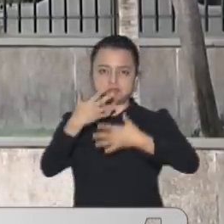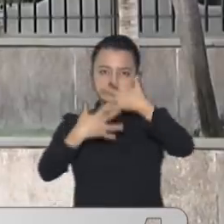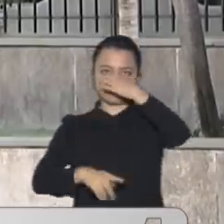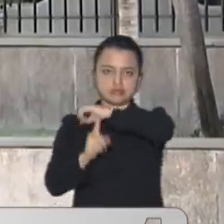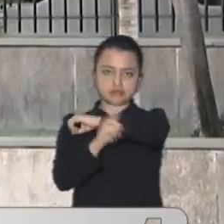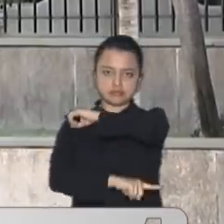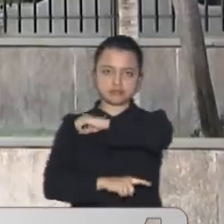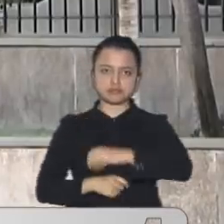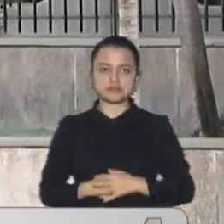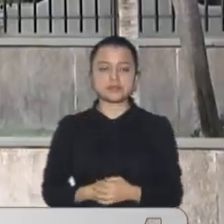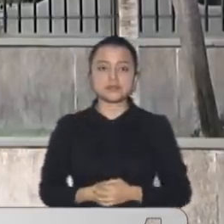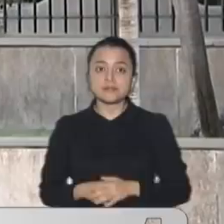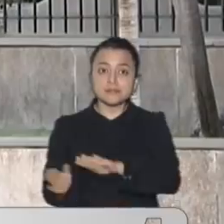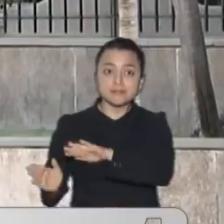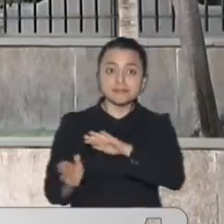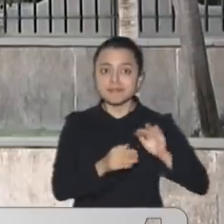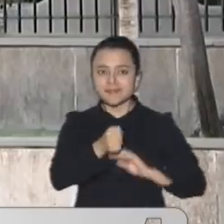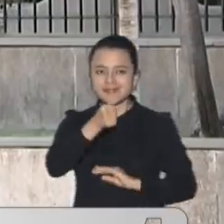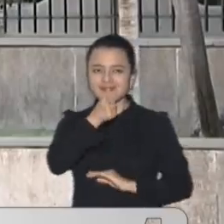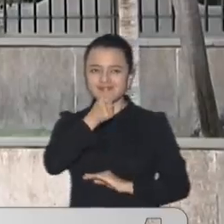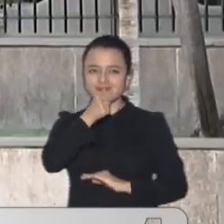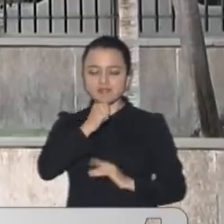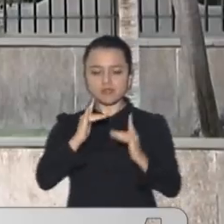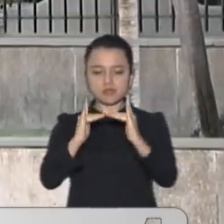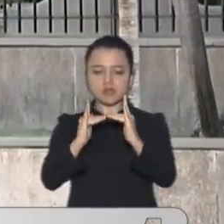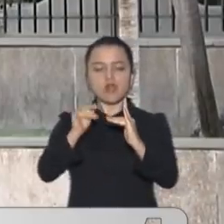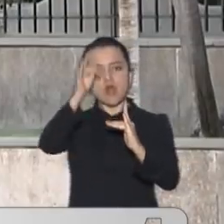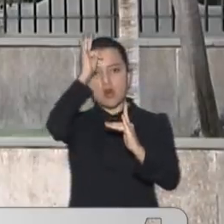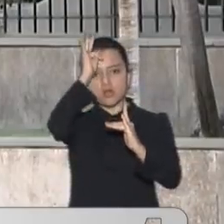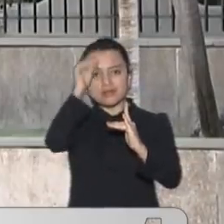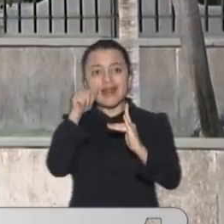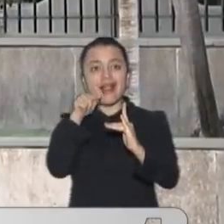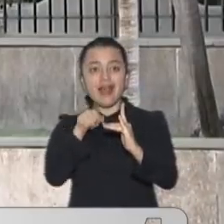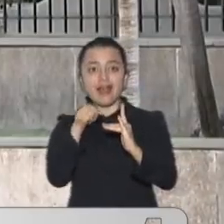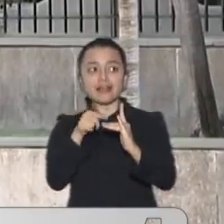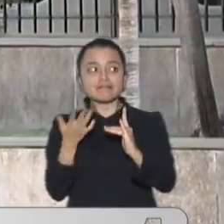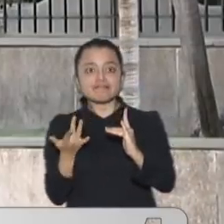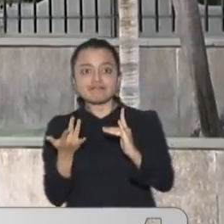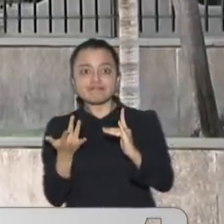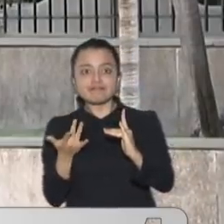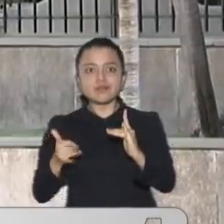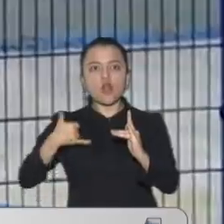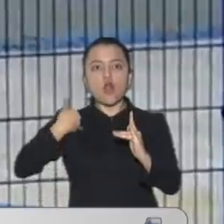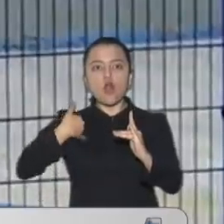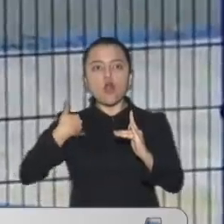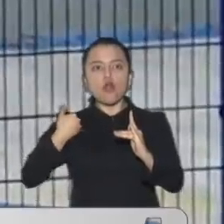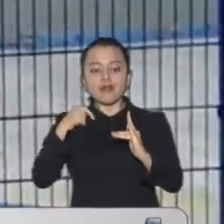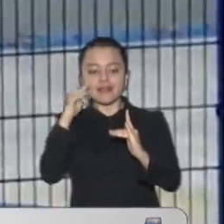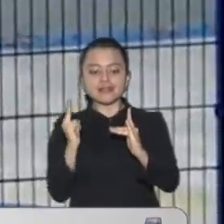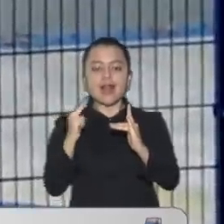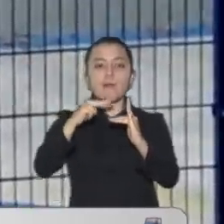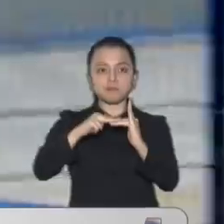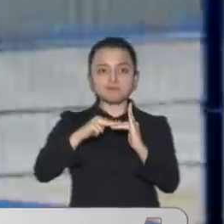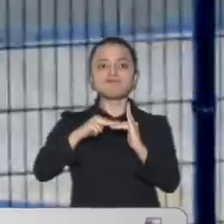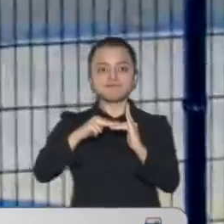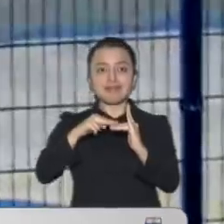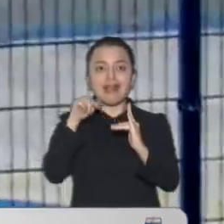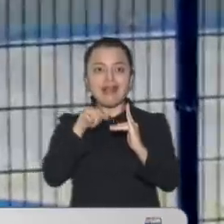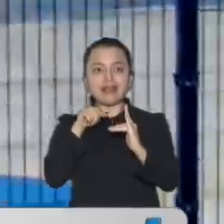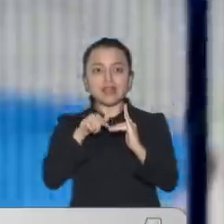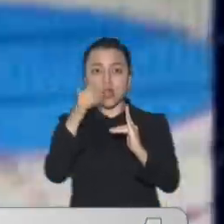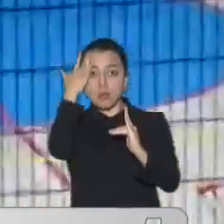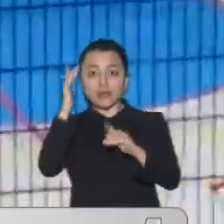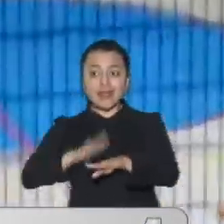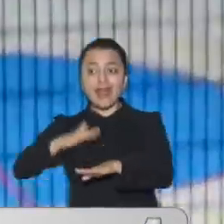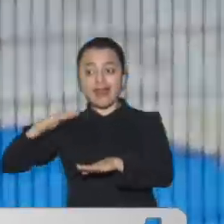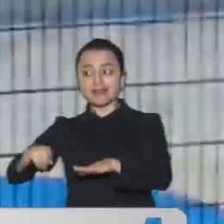Y en otras noticias, con pronóstico reservado en una clínica en esta capital, permanece un joven de 19 años de edad que recibió un impacto